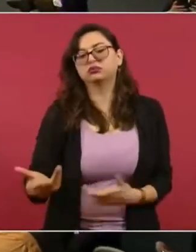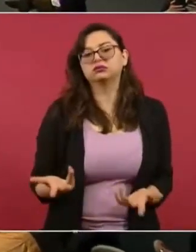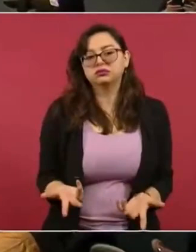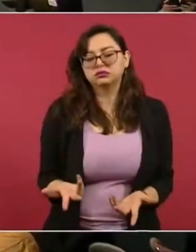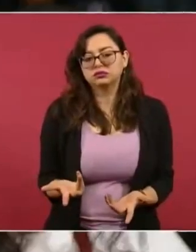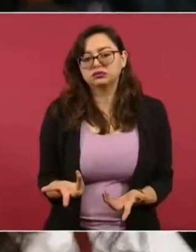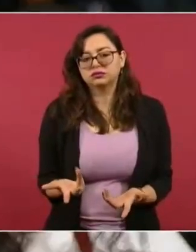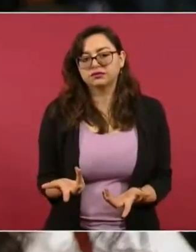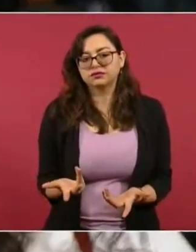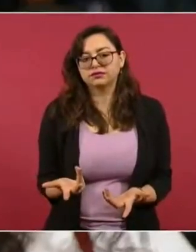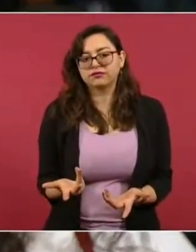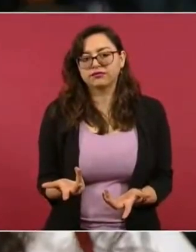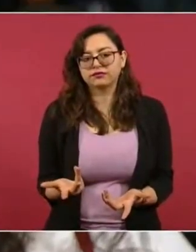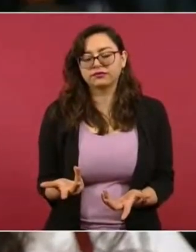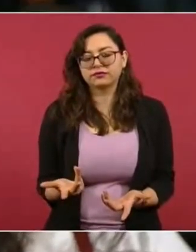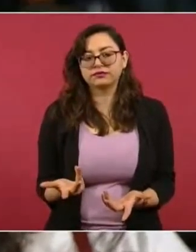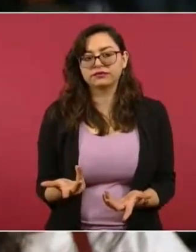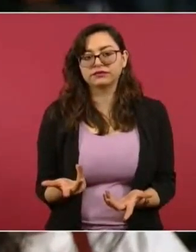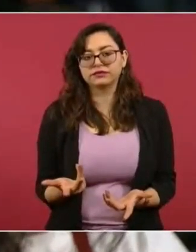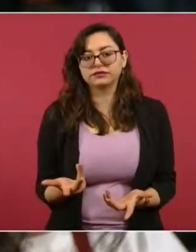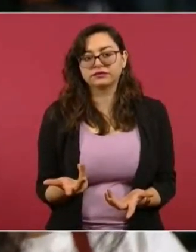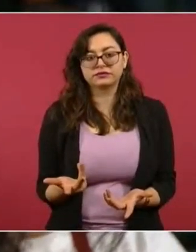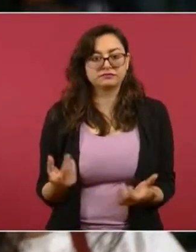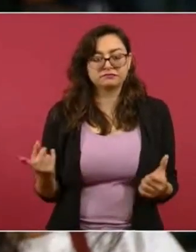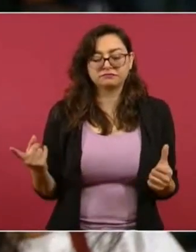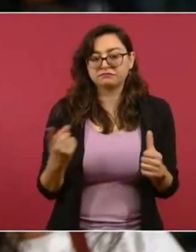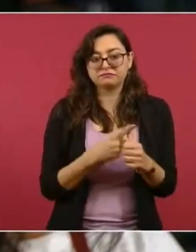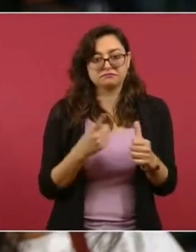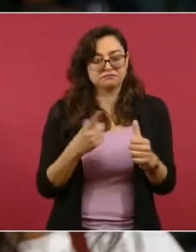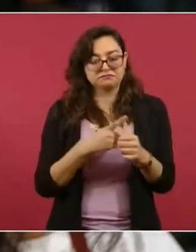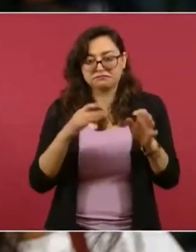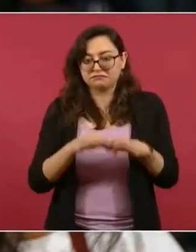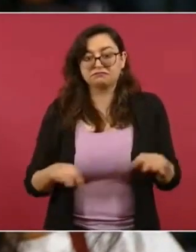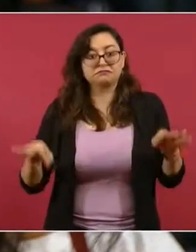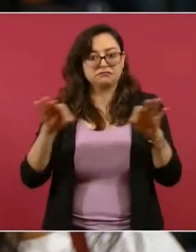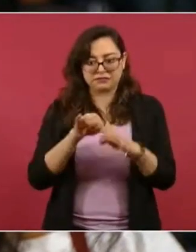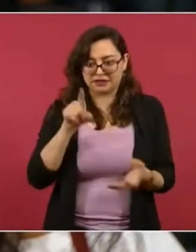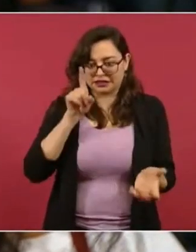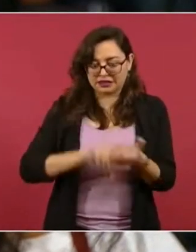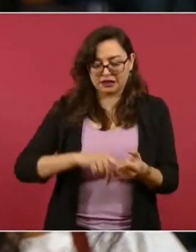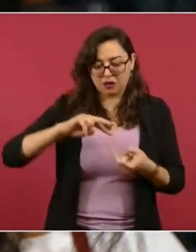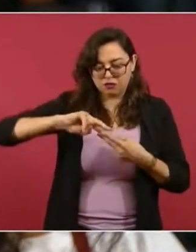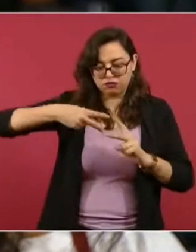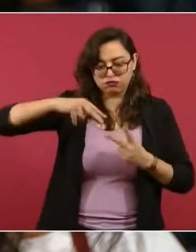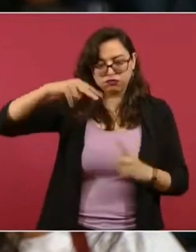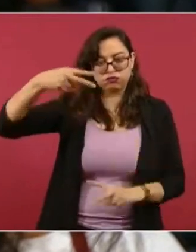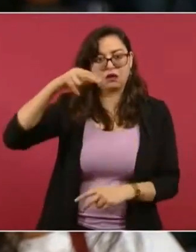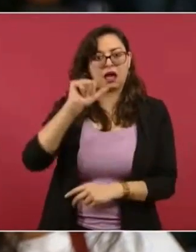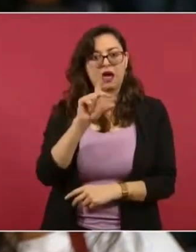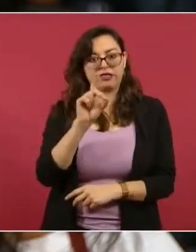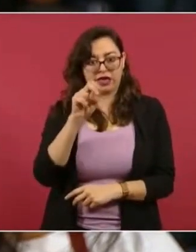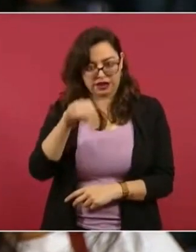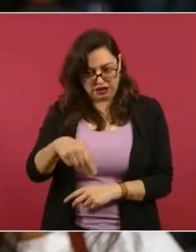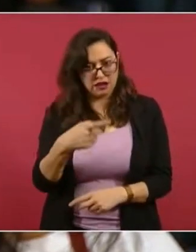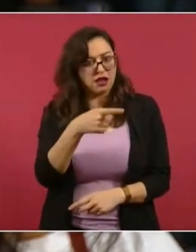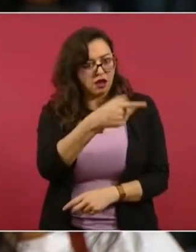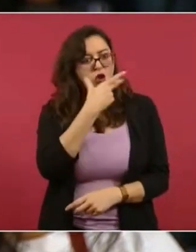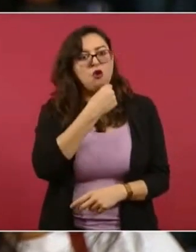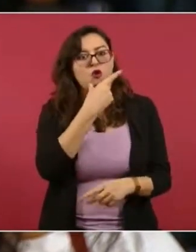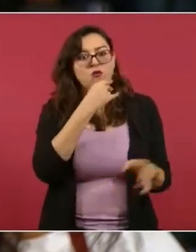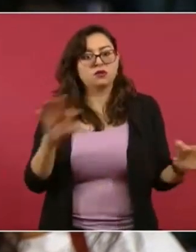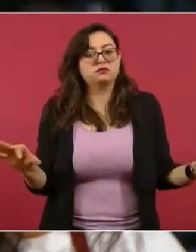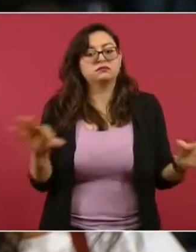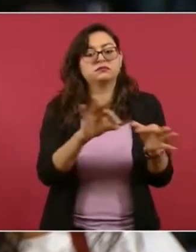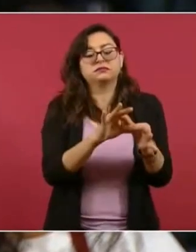teníamos o se tenía una prueba que es la máxima que es el ADN y el juez argumentó que